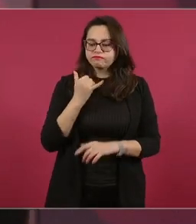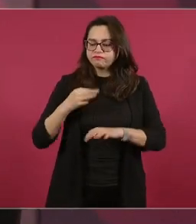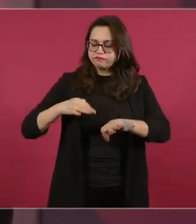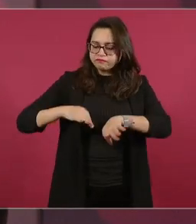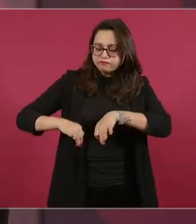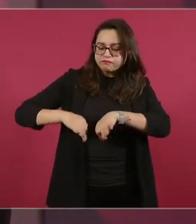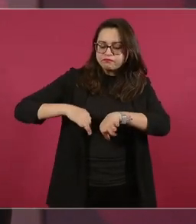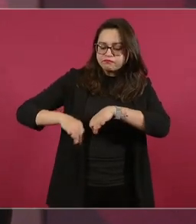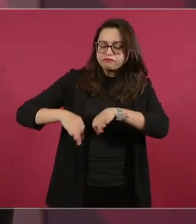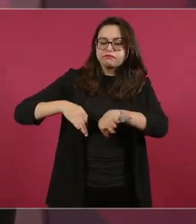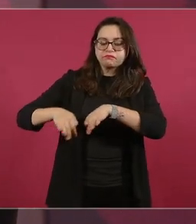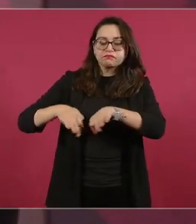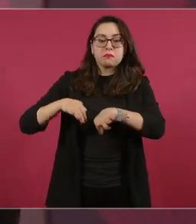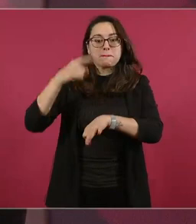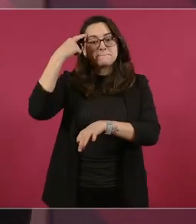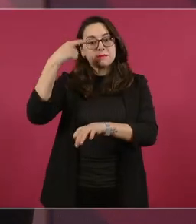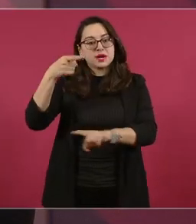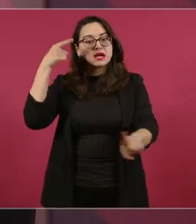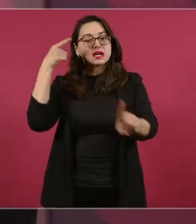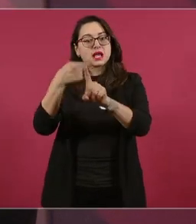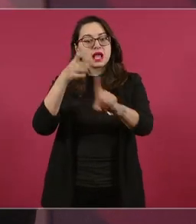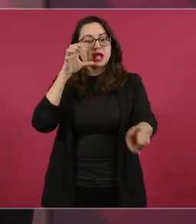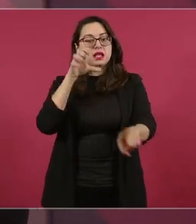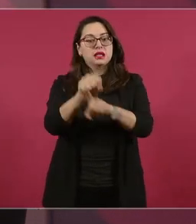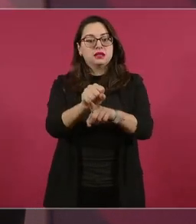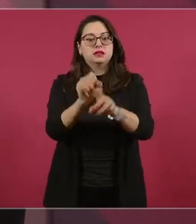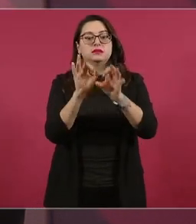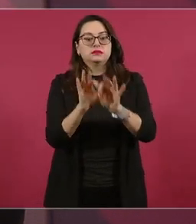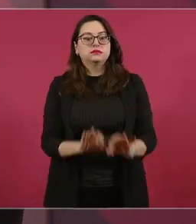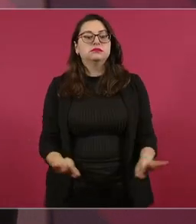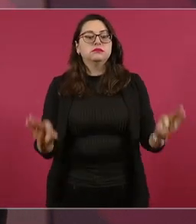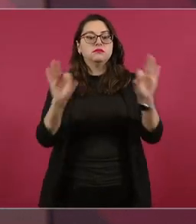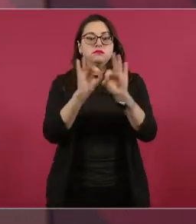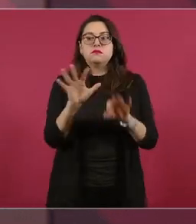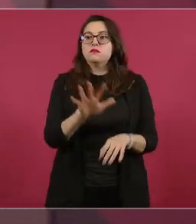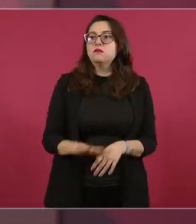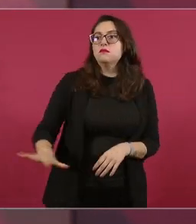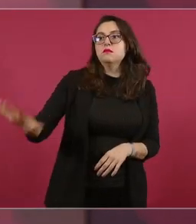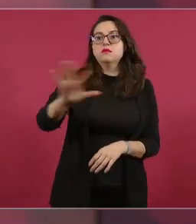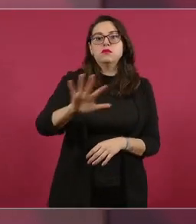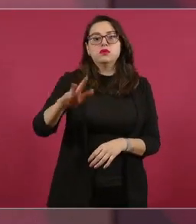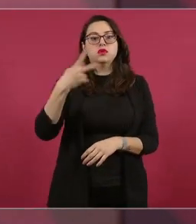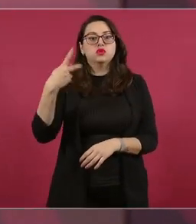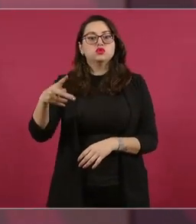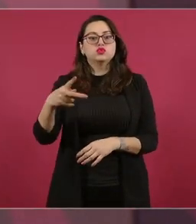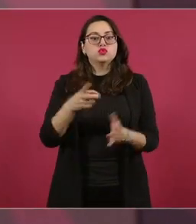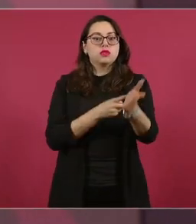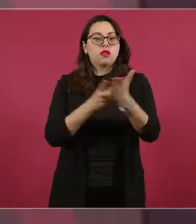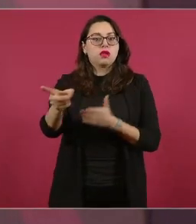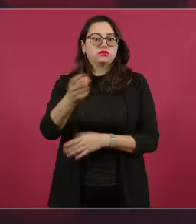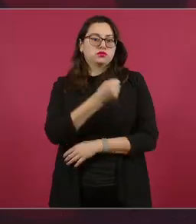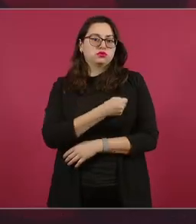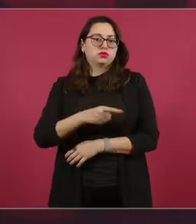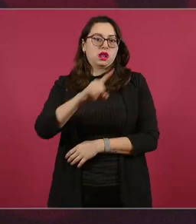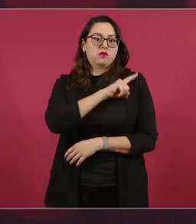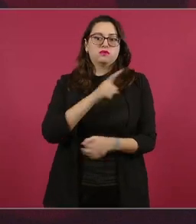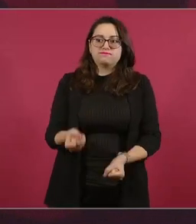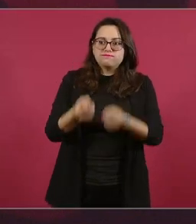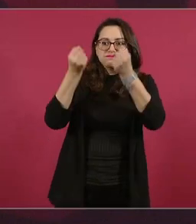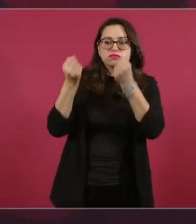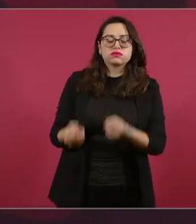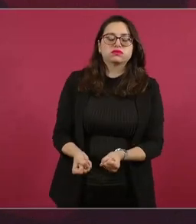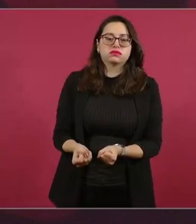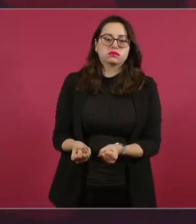trabajando para eso, porque es fundamental garantizar el derecho del pueblo de México a la salud